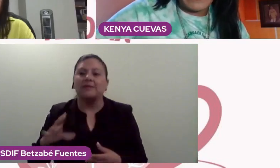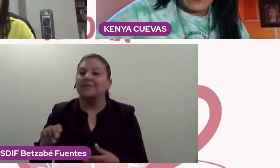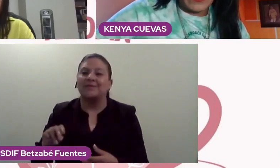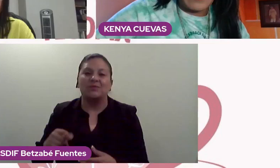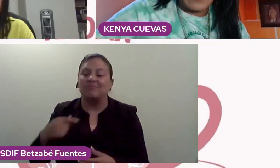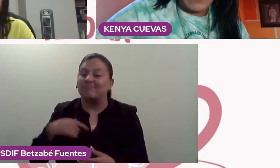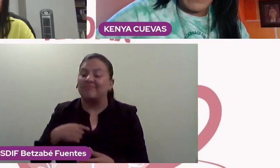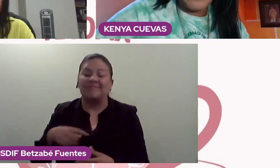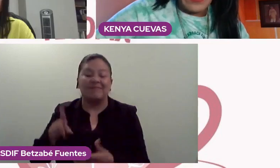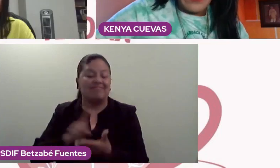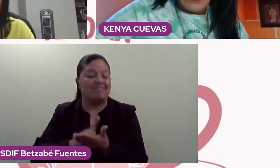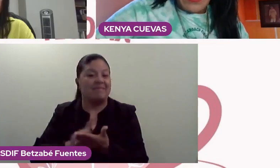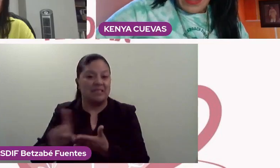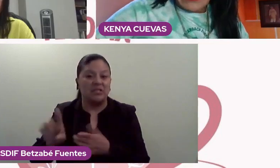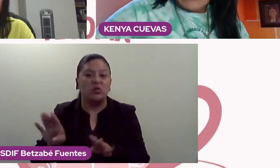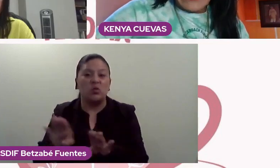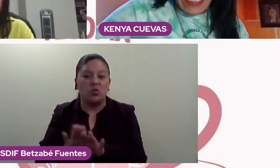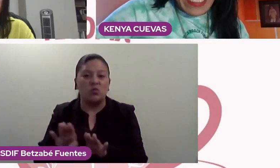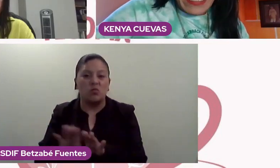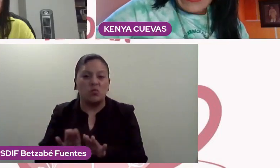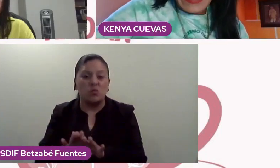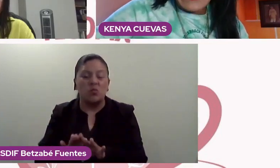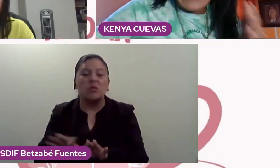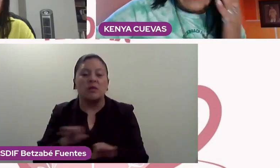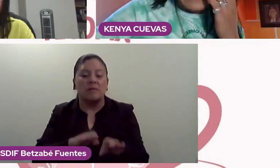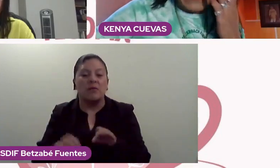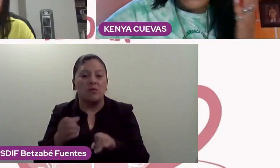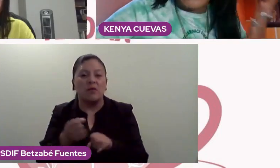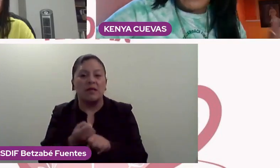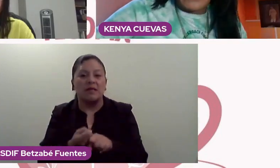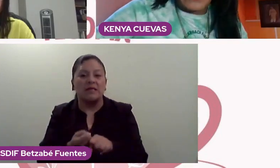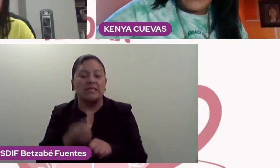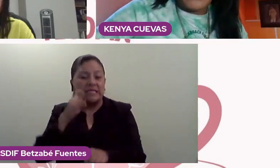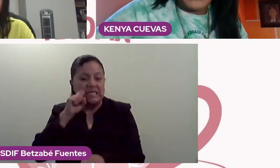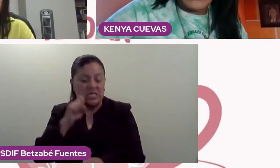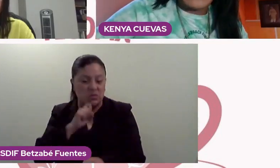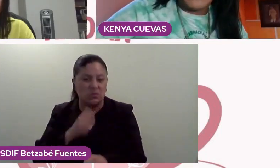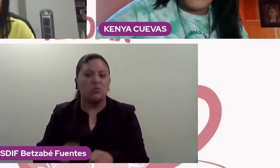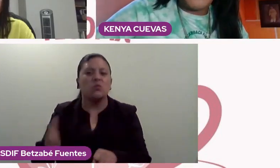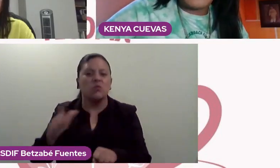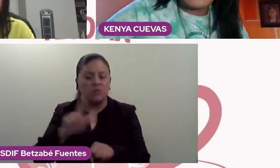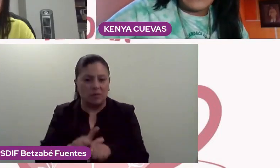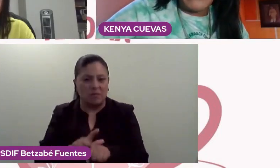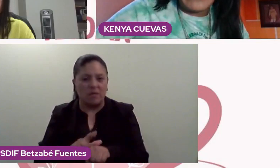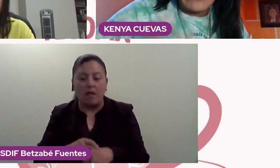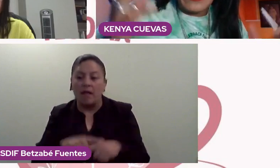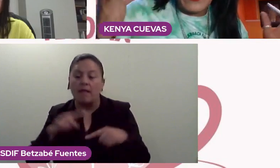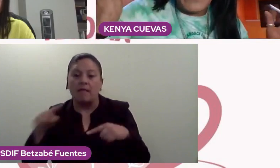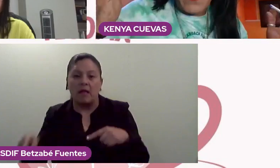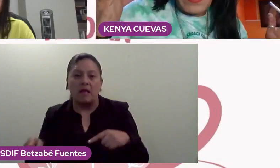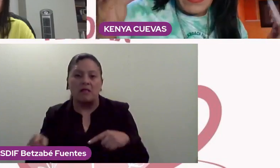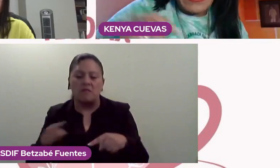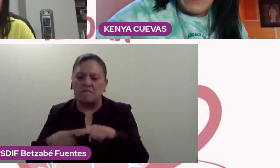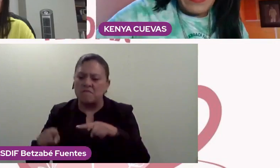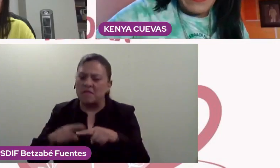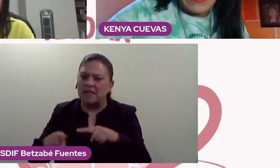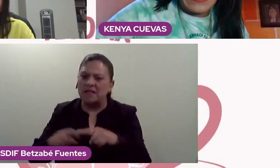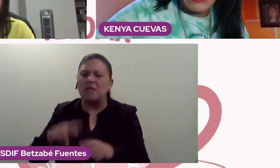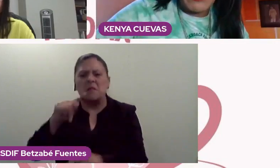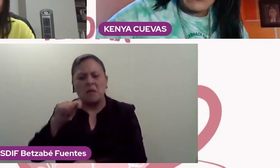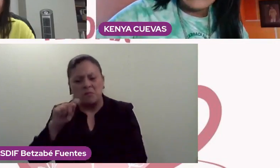como trabajadora sexual. Al gritar en las calles y con los medios de comunicación, pues esta nota se hizo pública a